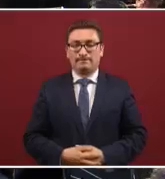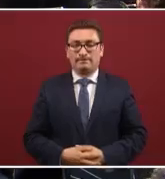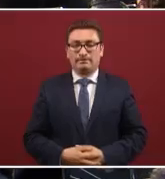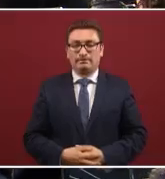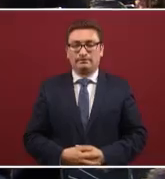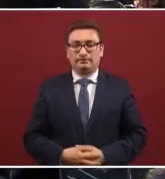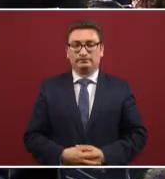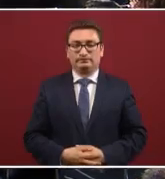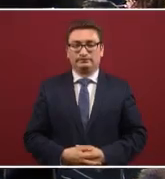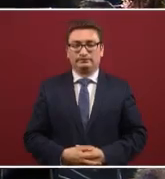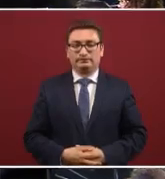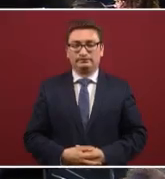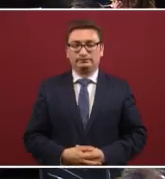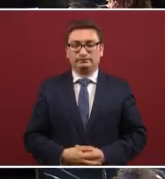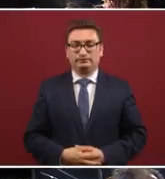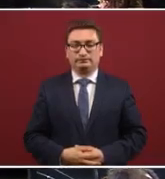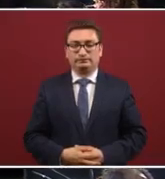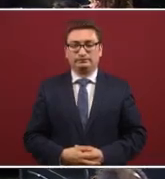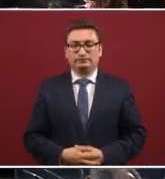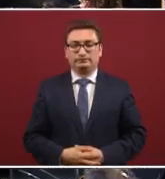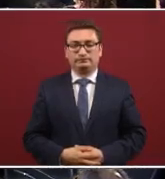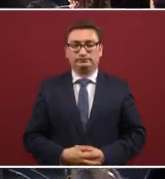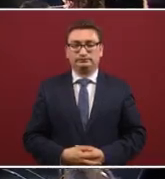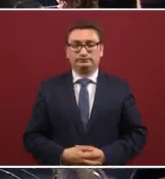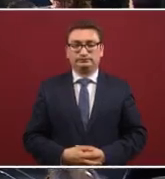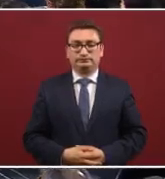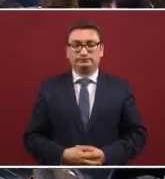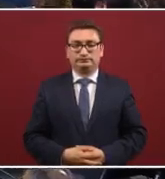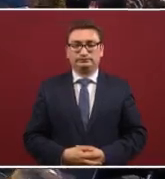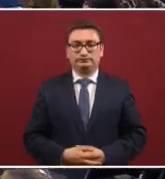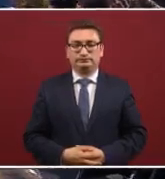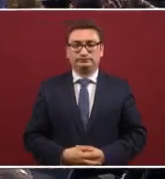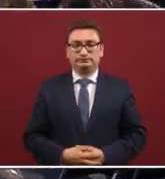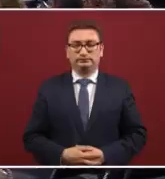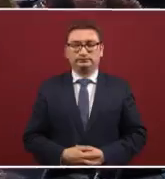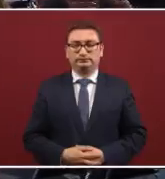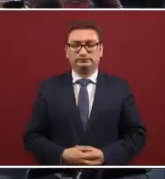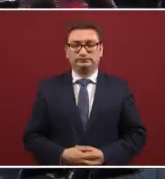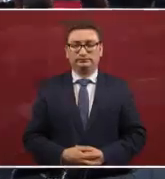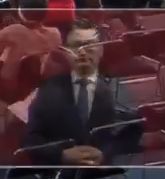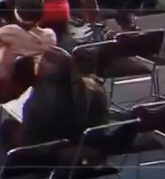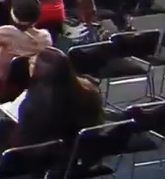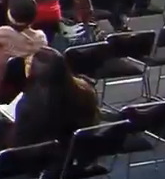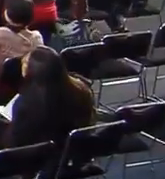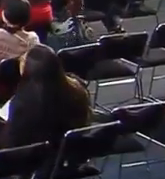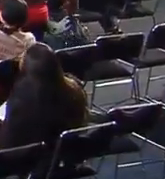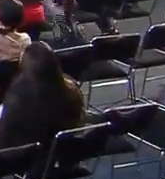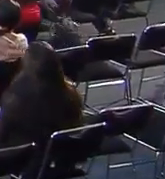No. Canciller, ¿a qué hora van al Senado?